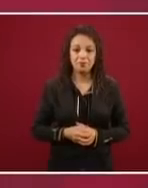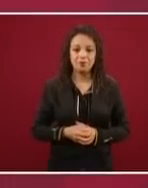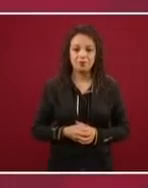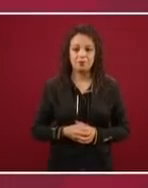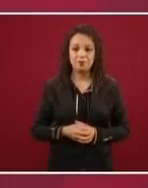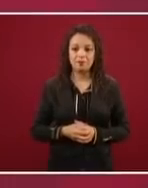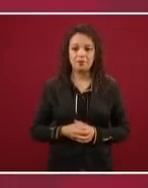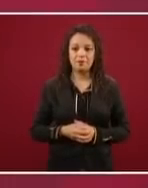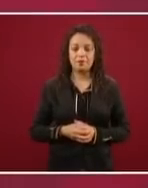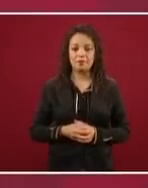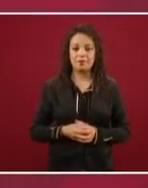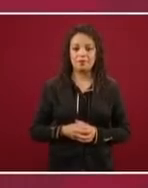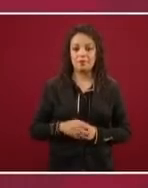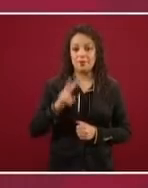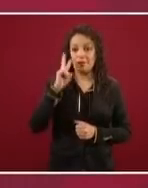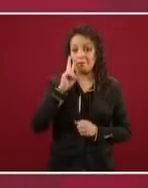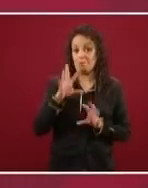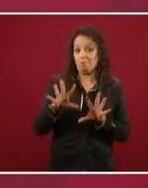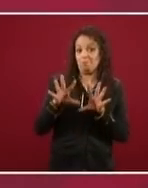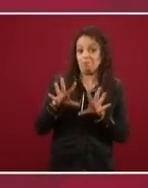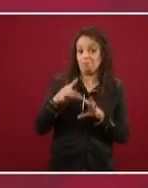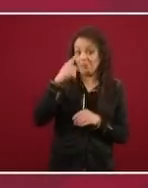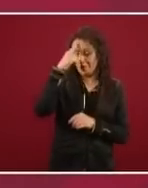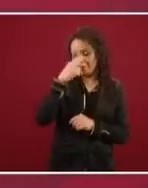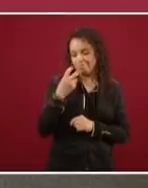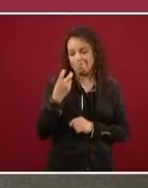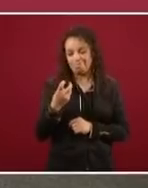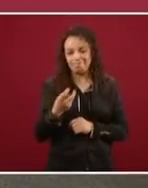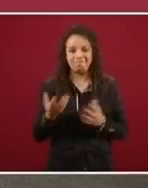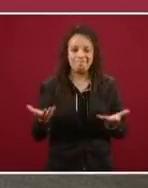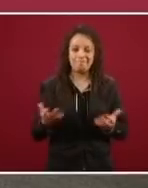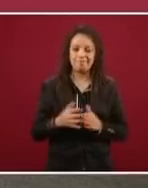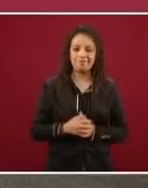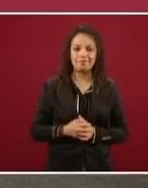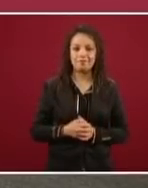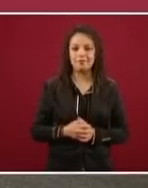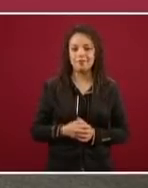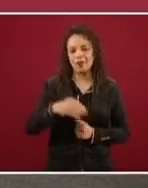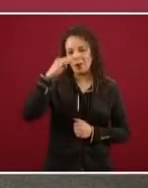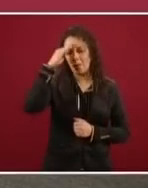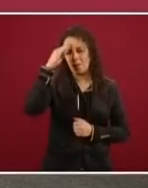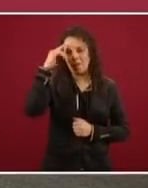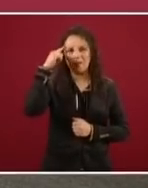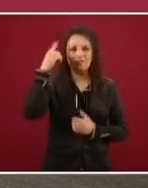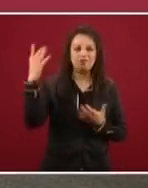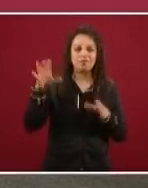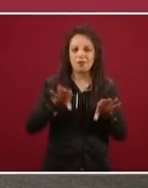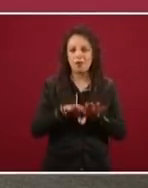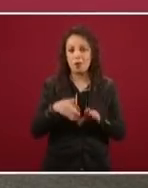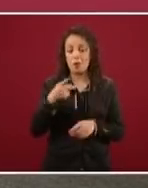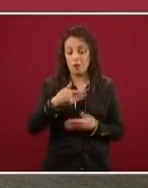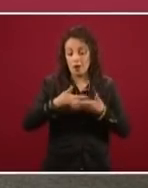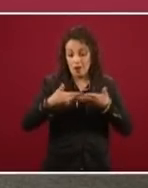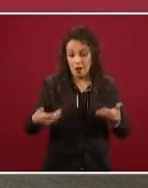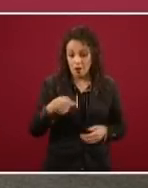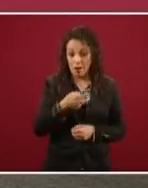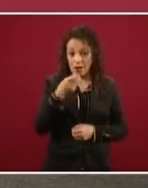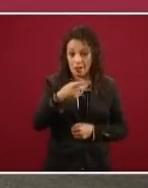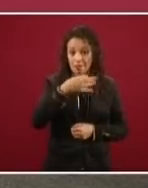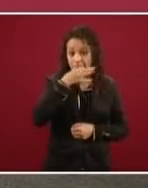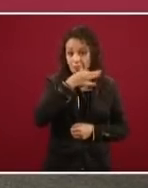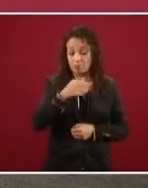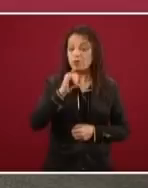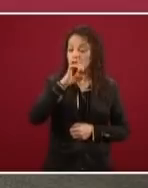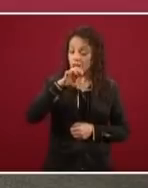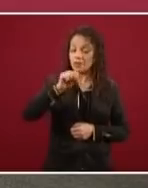espectaculares con ese propósito más que nada especulativo pero en este caso no es real esta empresa